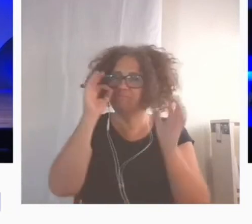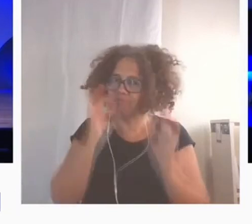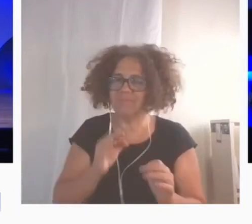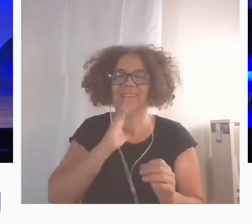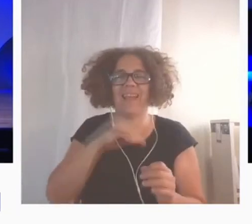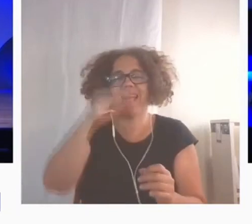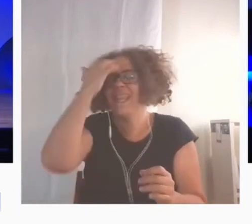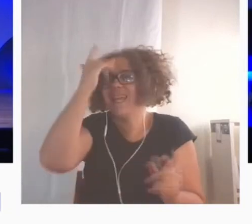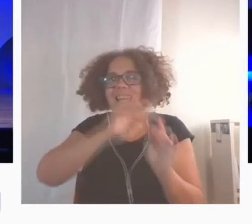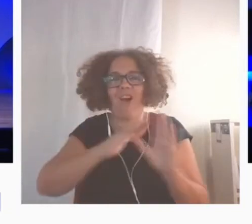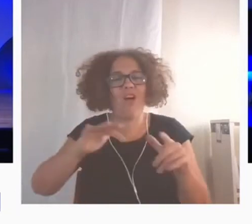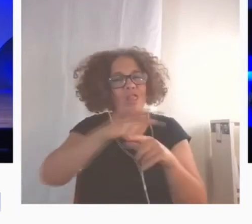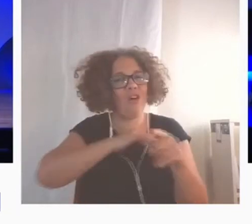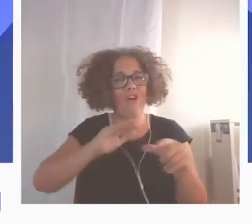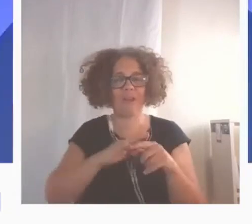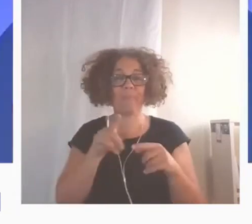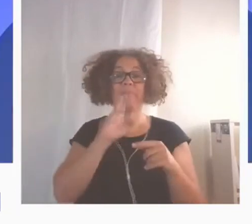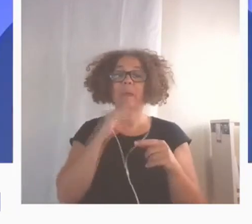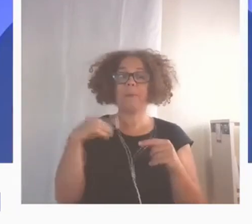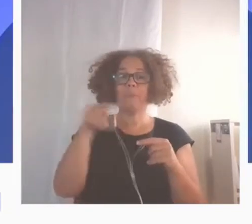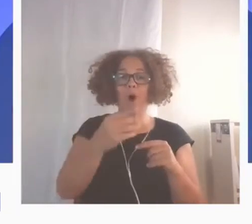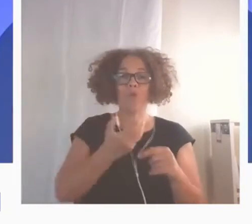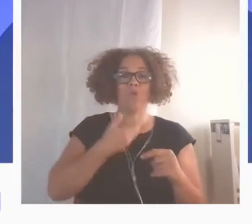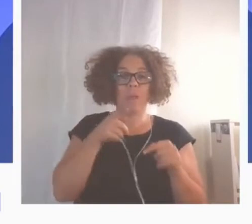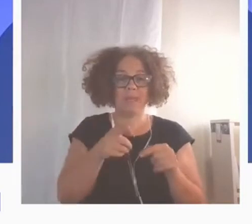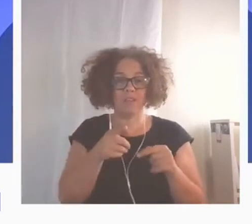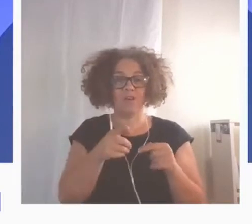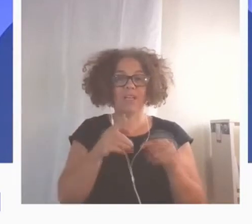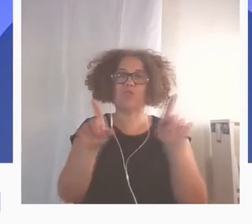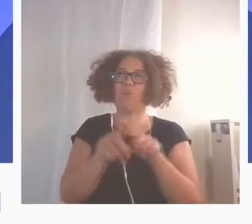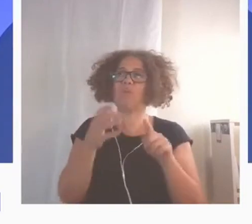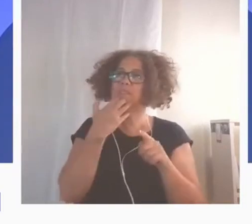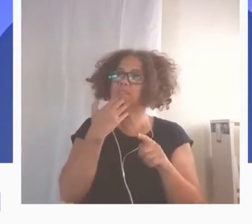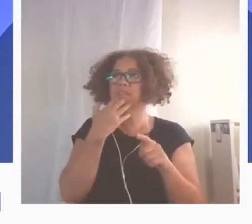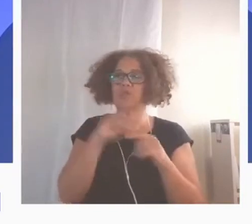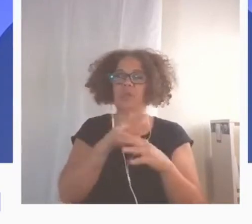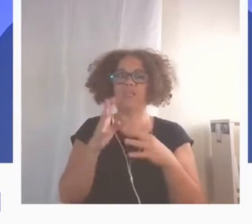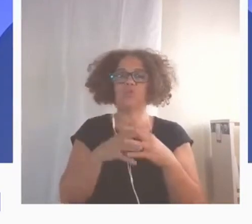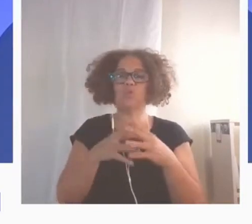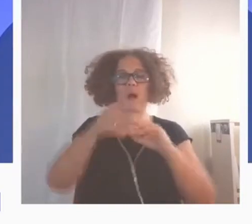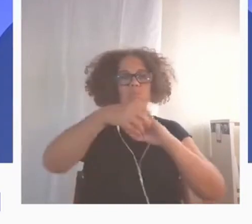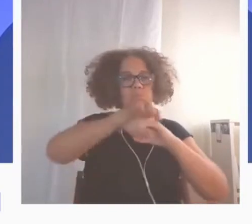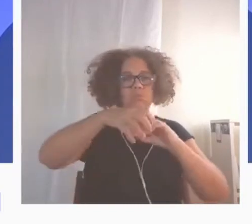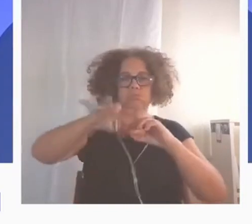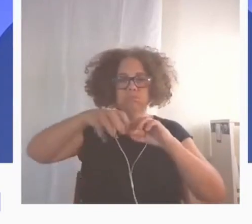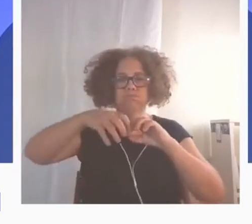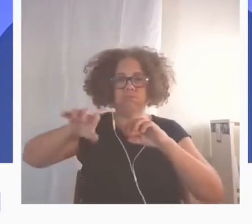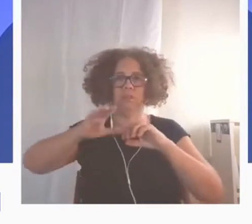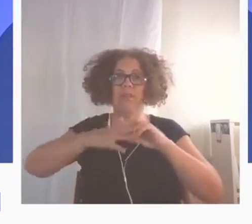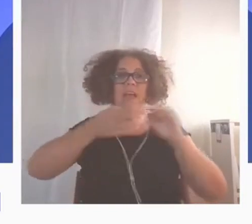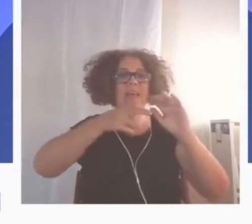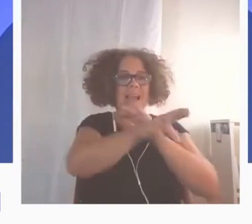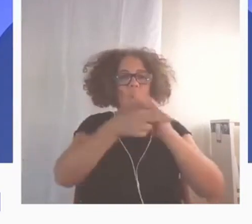idílico. Gracias. Bueno, este ayuntamiento lo que tiene es una estructura diversificada de recursos humanos